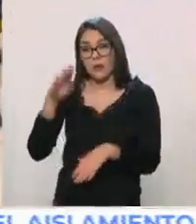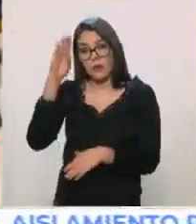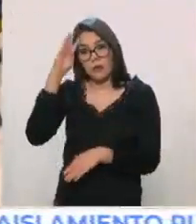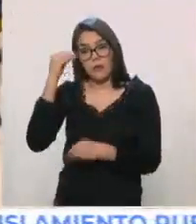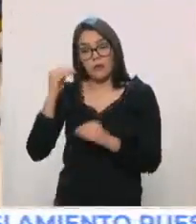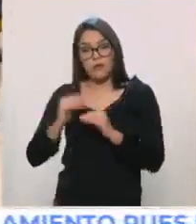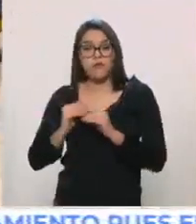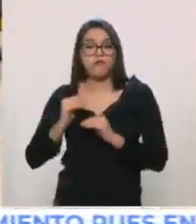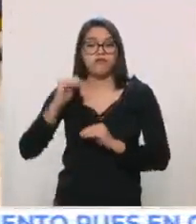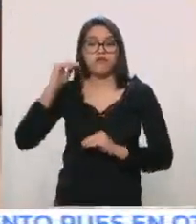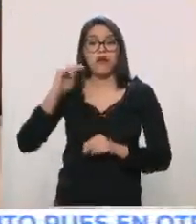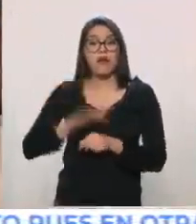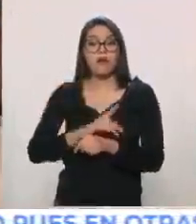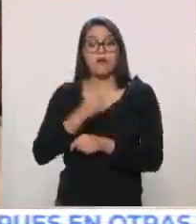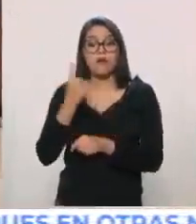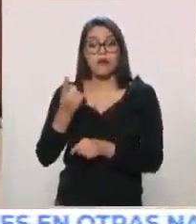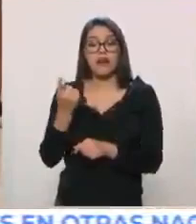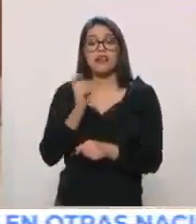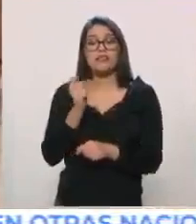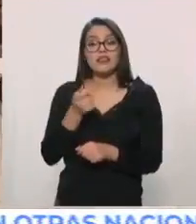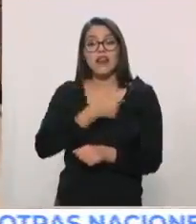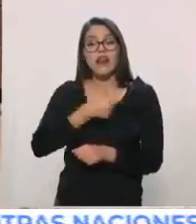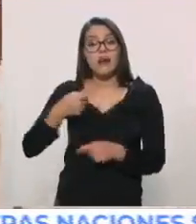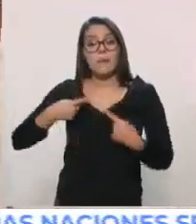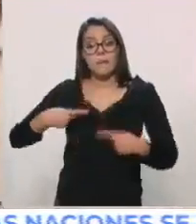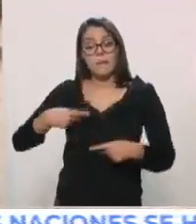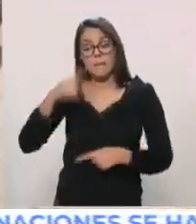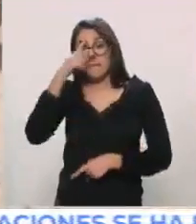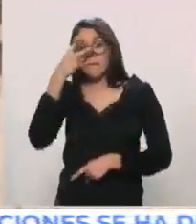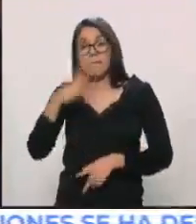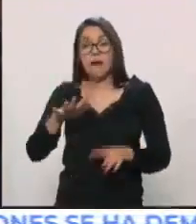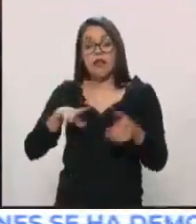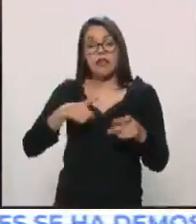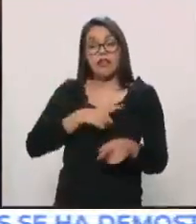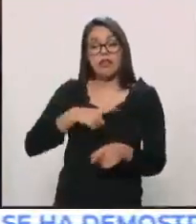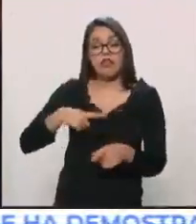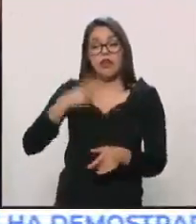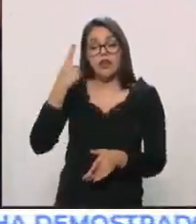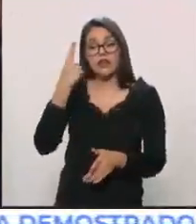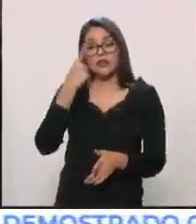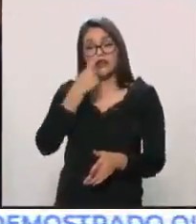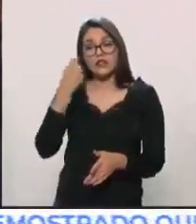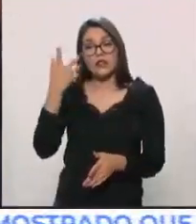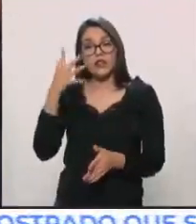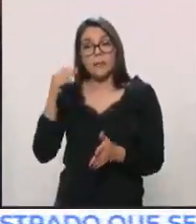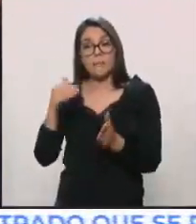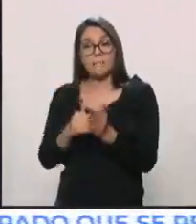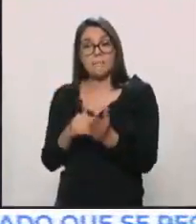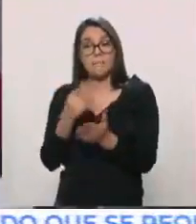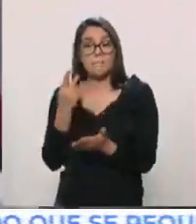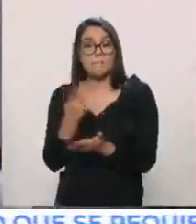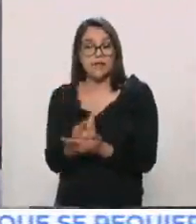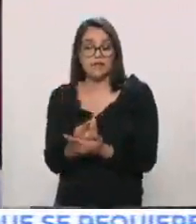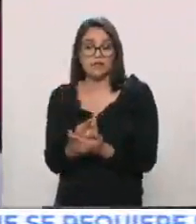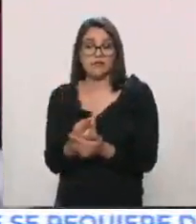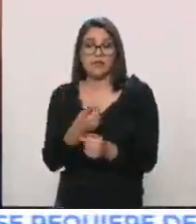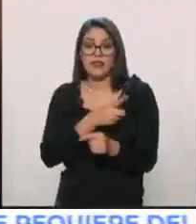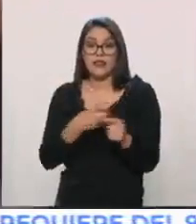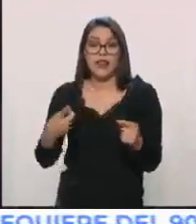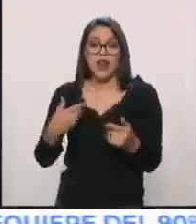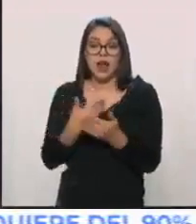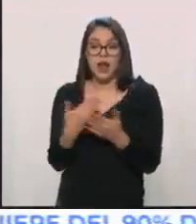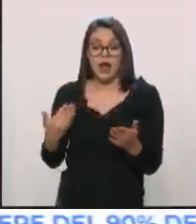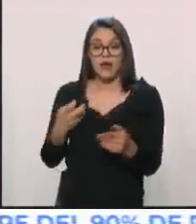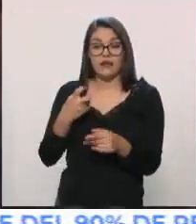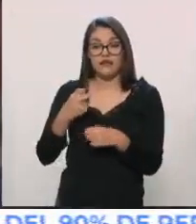equivale a que cada mexicano deberá casi 100,000 pesos y va a representar el 52.1% del Producto Interno Bruto durante